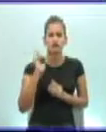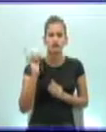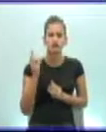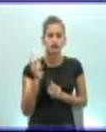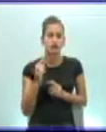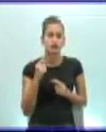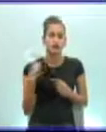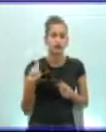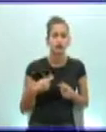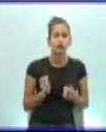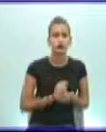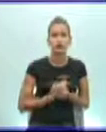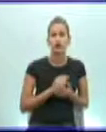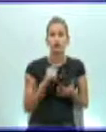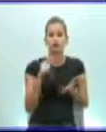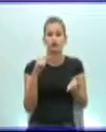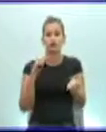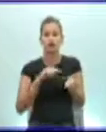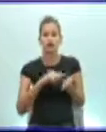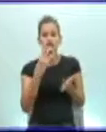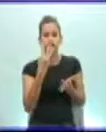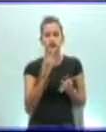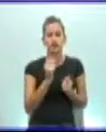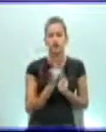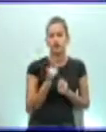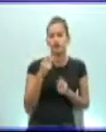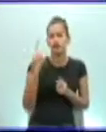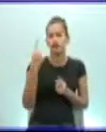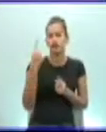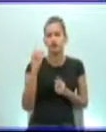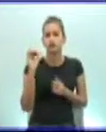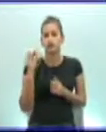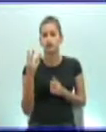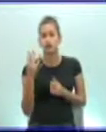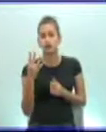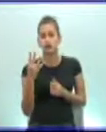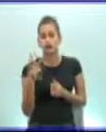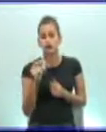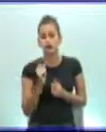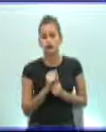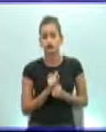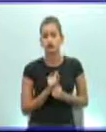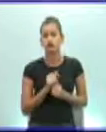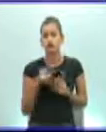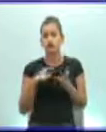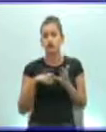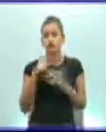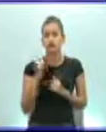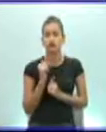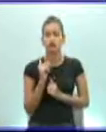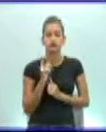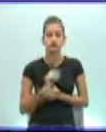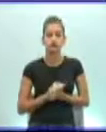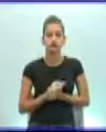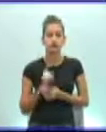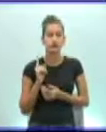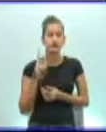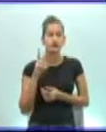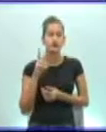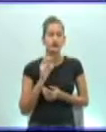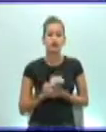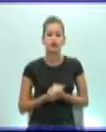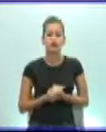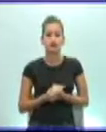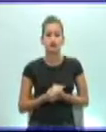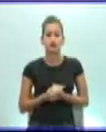4 por 3 más 1. Ese sería el numerador, que sería 13 sobre 4. De ahí que es verdadera la afirmación. Y ahora les traigo este